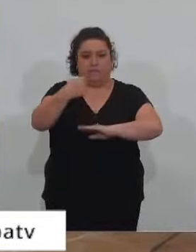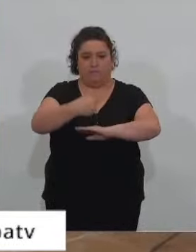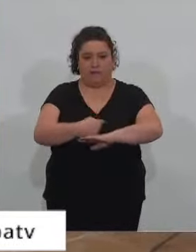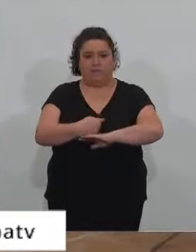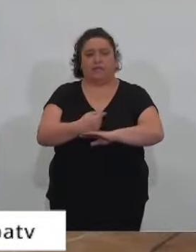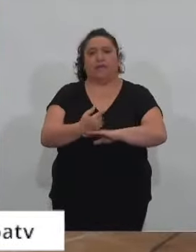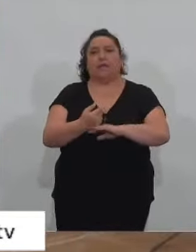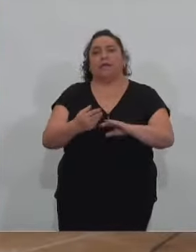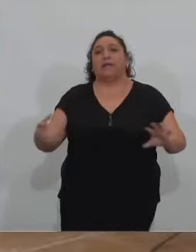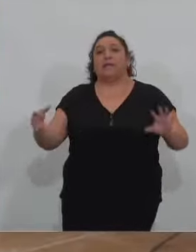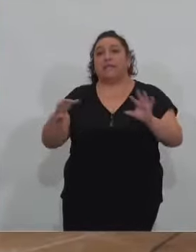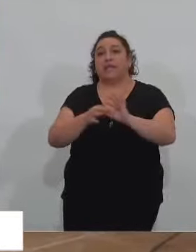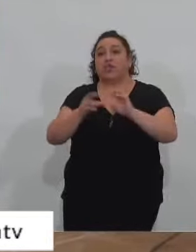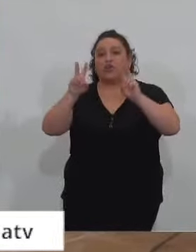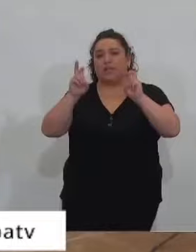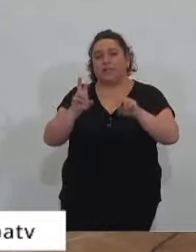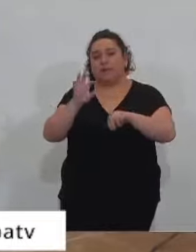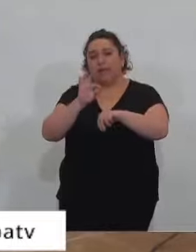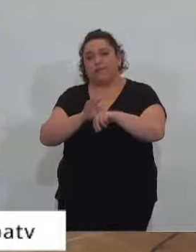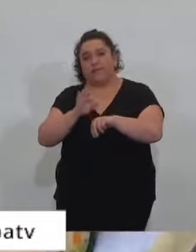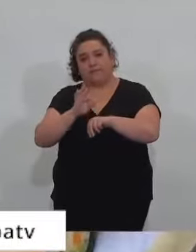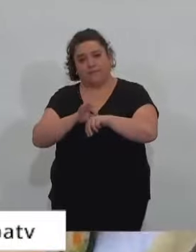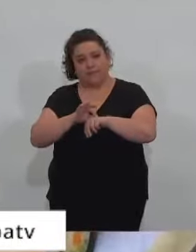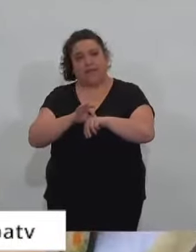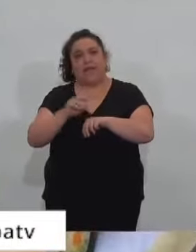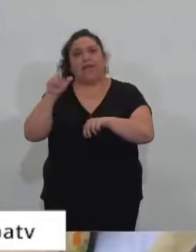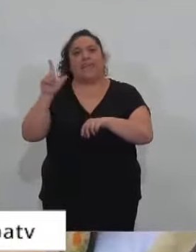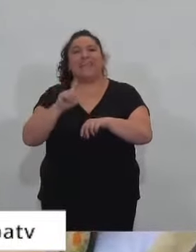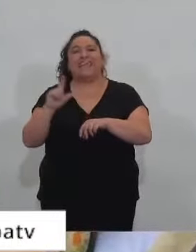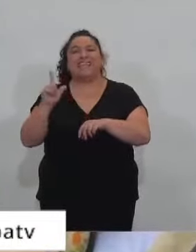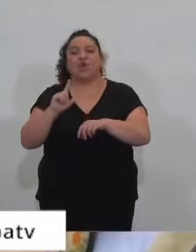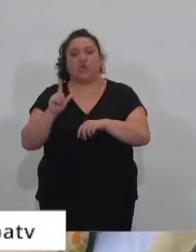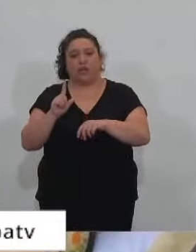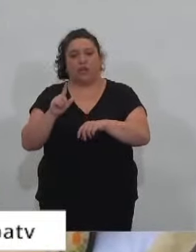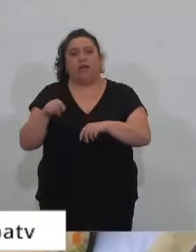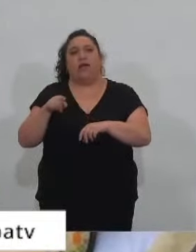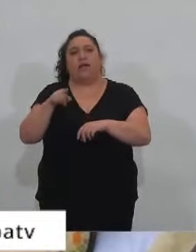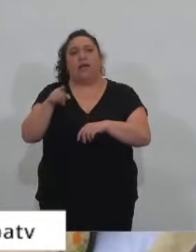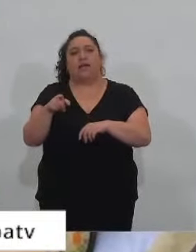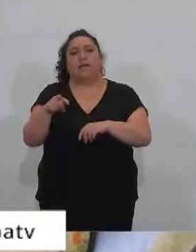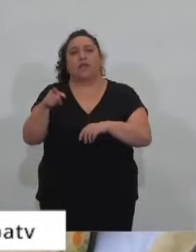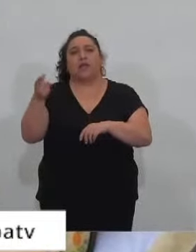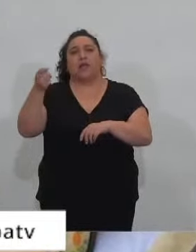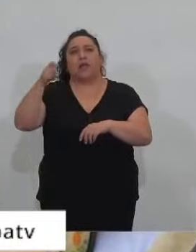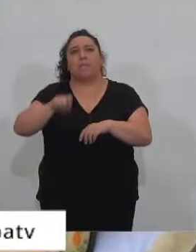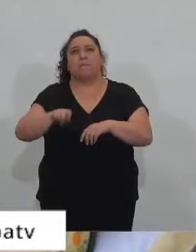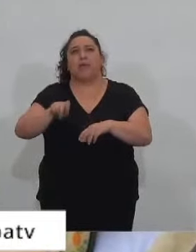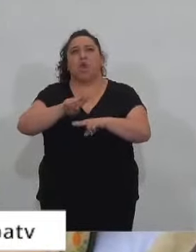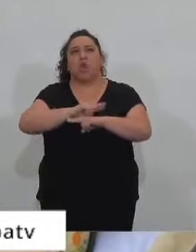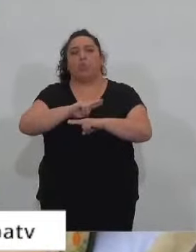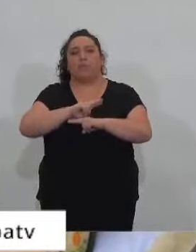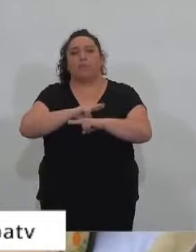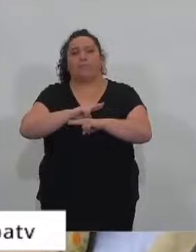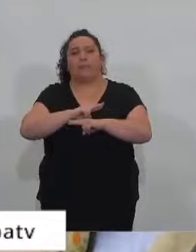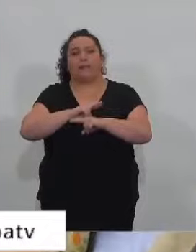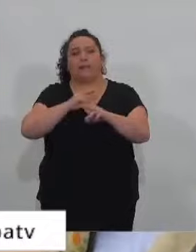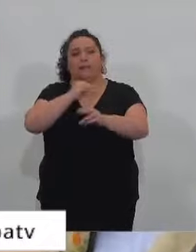preocupante, en el mes de noviembre se hizo la percloración que nos obliga la ley para